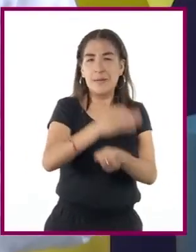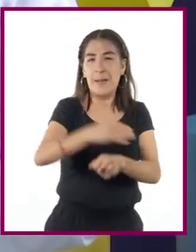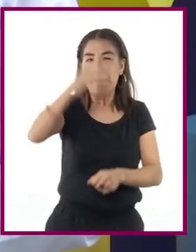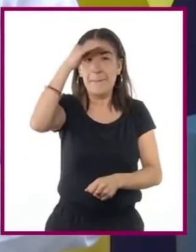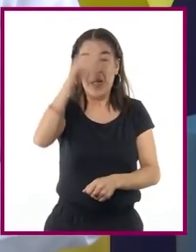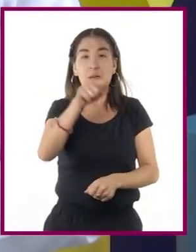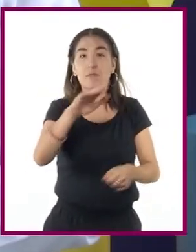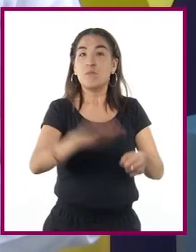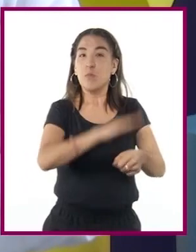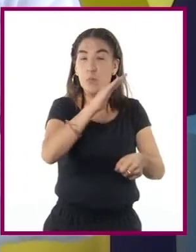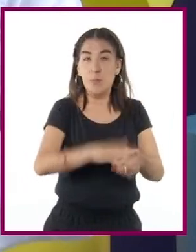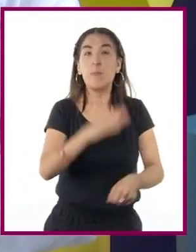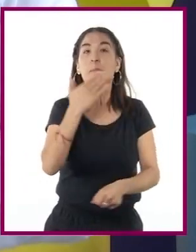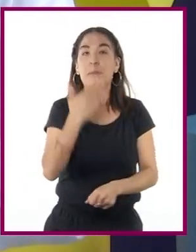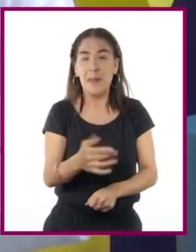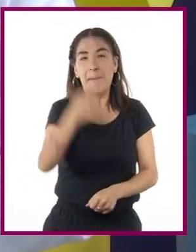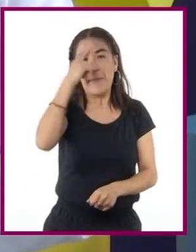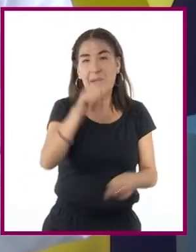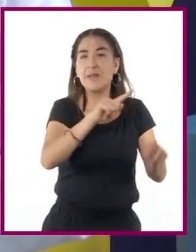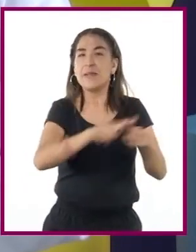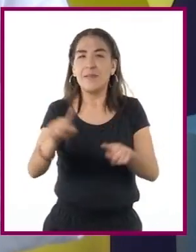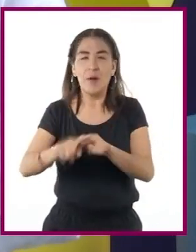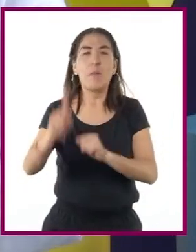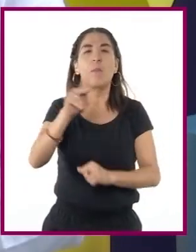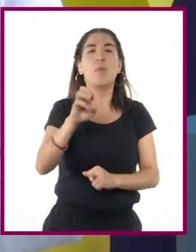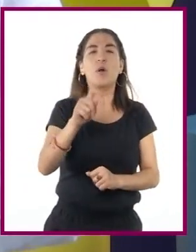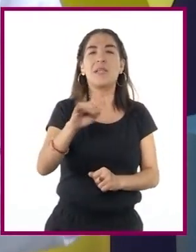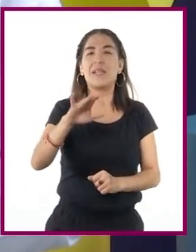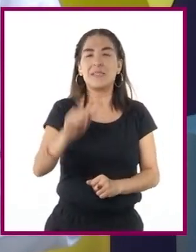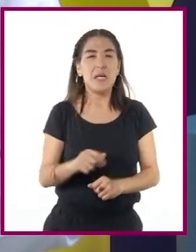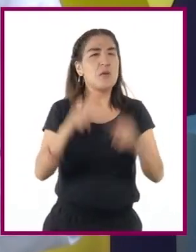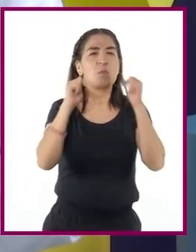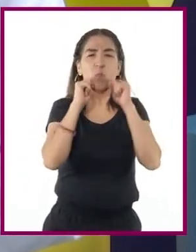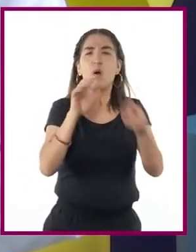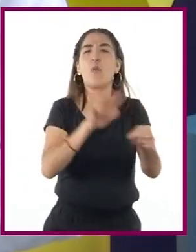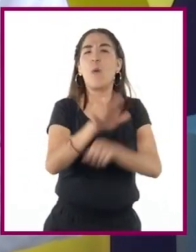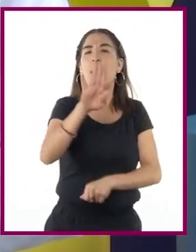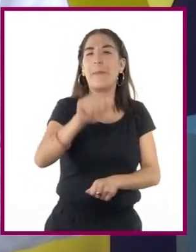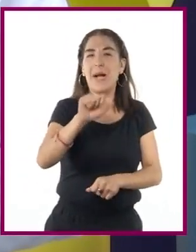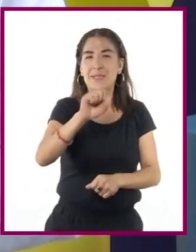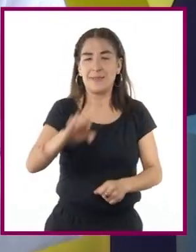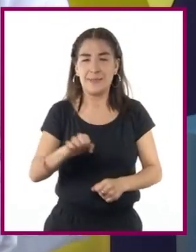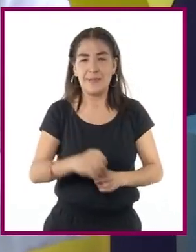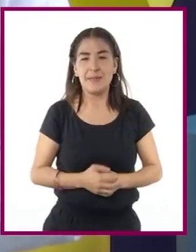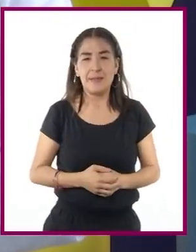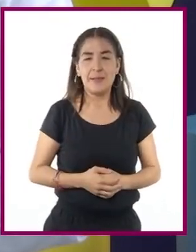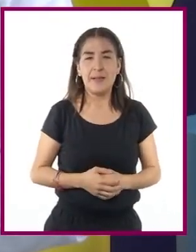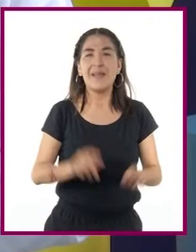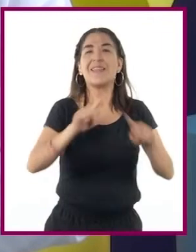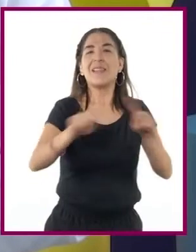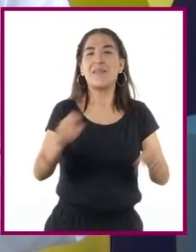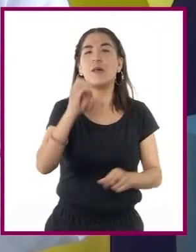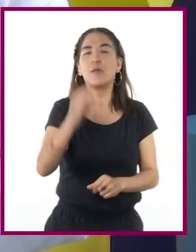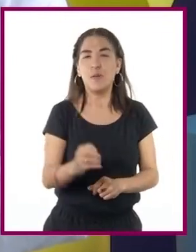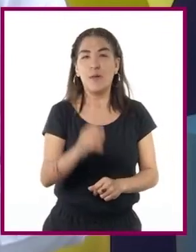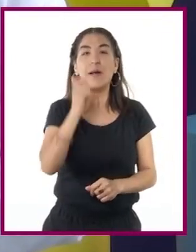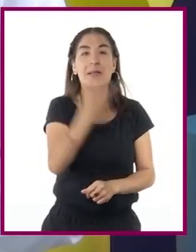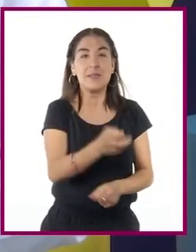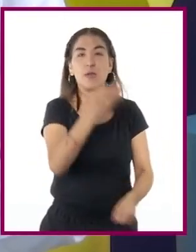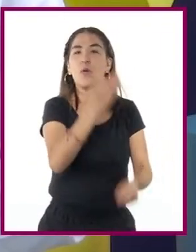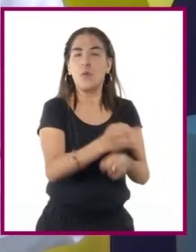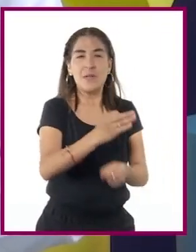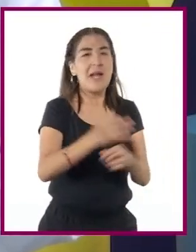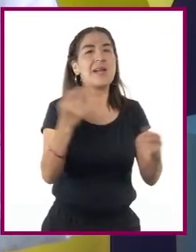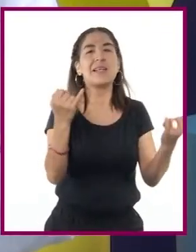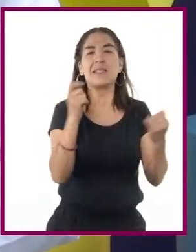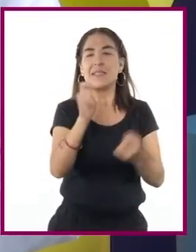anterior se cumple siempre para cualquier potencia, sin importar la base, diferente de cero, siempre que éstas sean